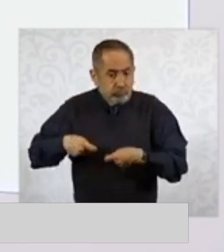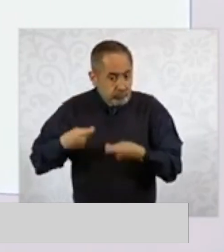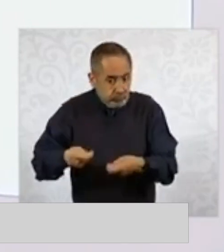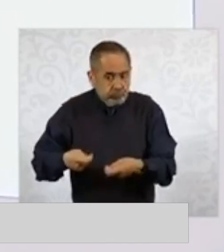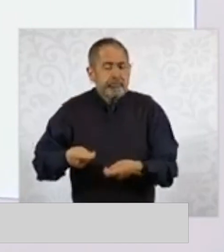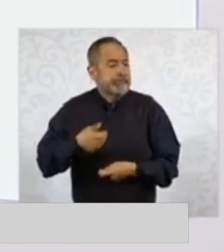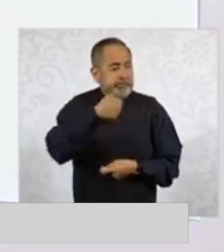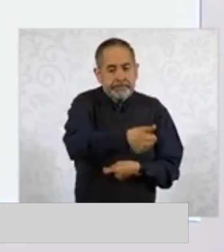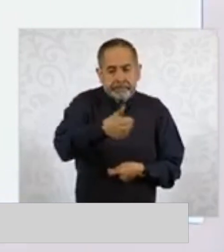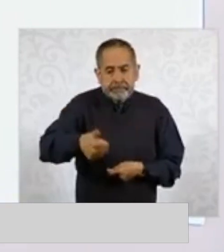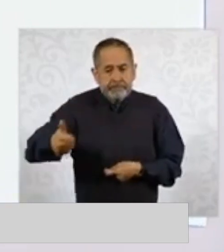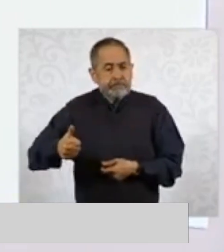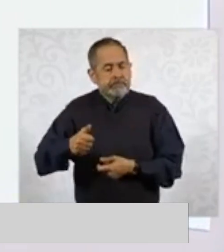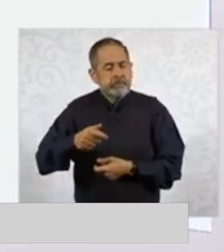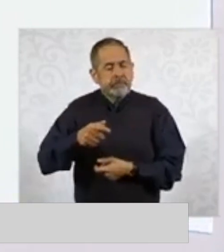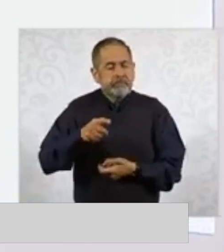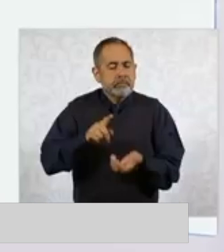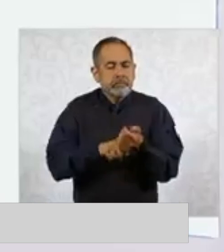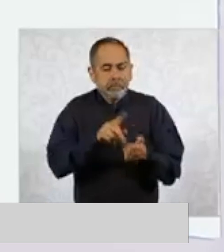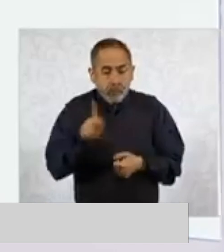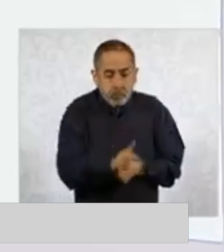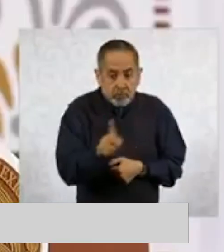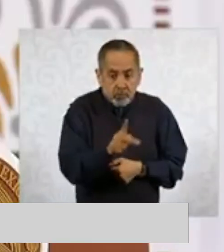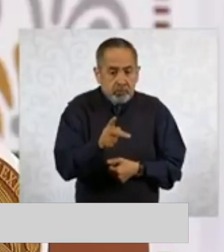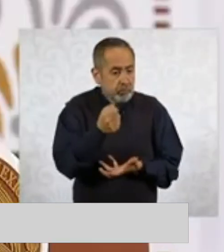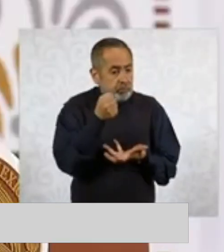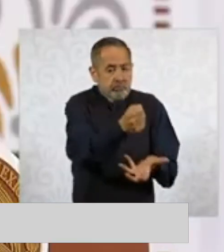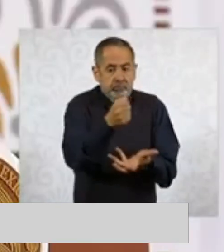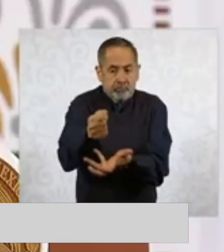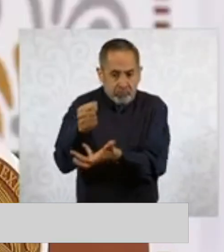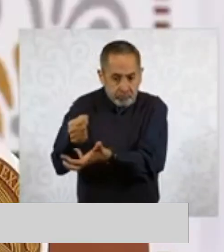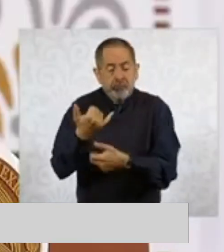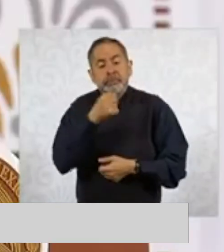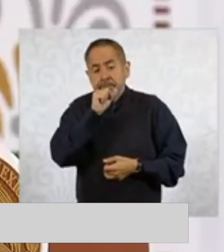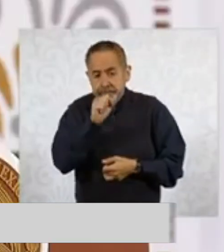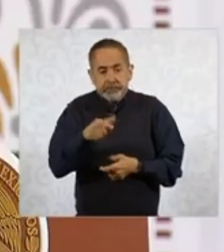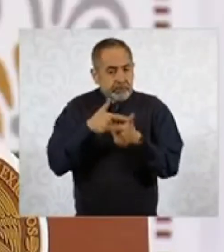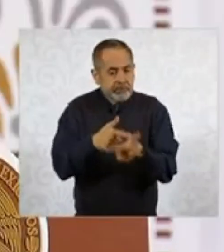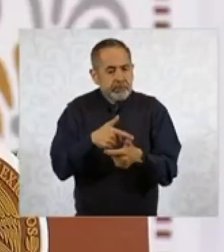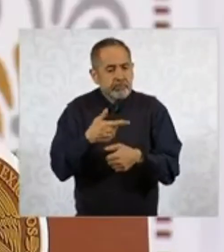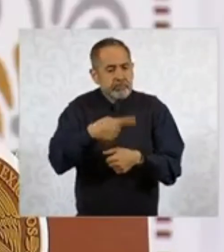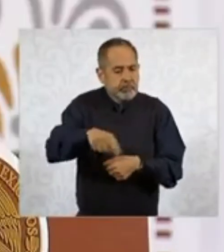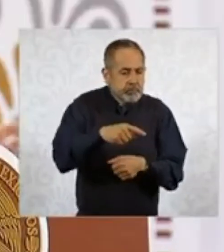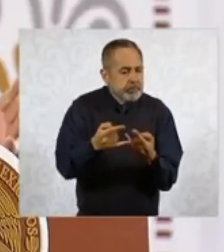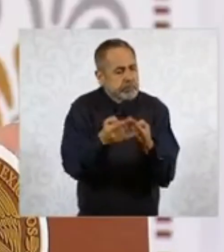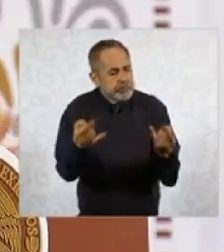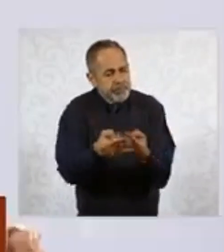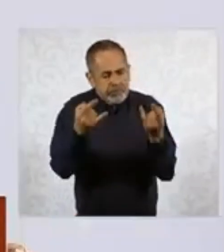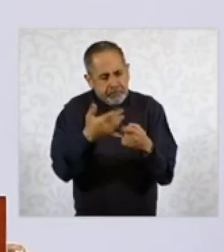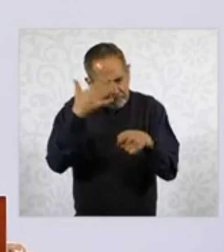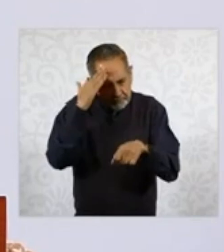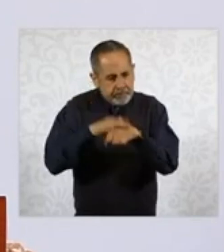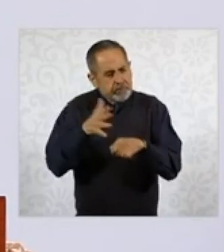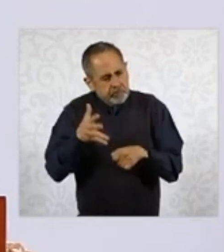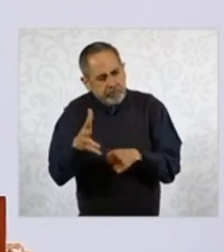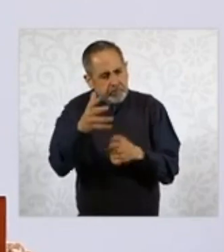para recordar la matanza estudiantil llevada a cabo el 2 de octubre del 68 en la Plaza de las Tres Culturas, en Tlatelolco. En